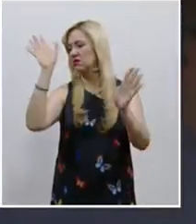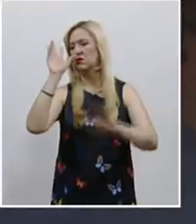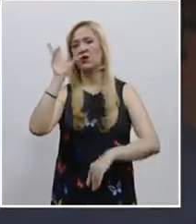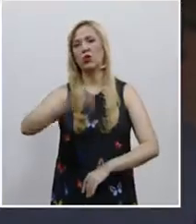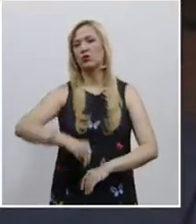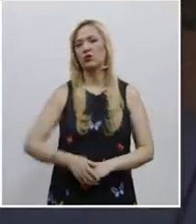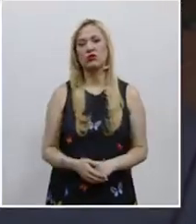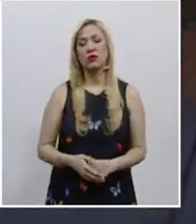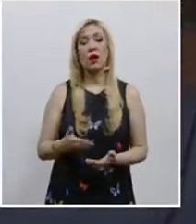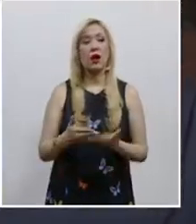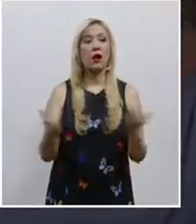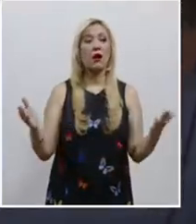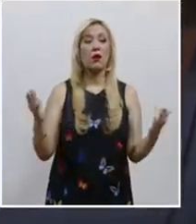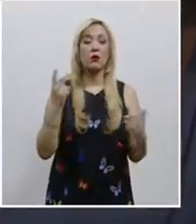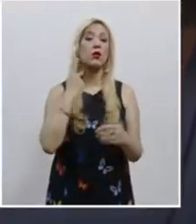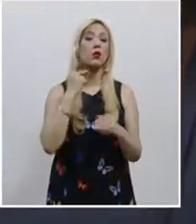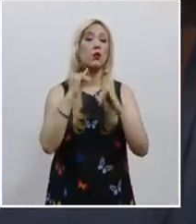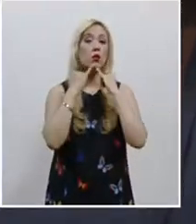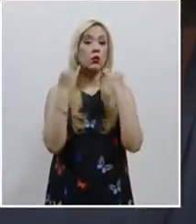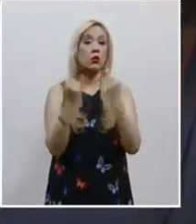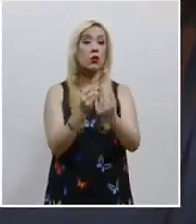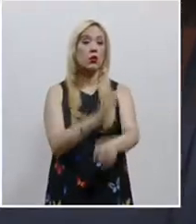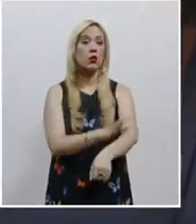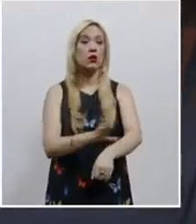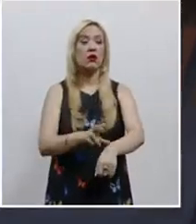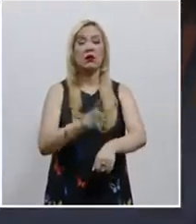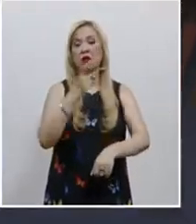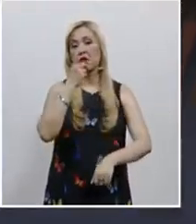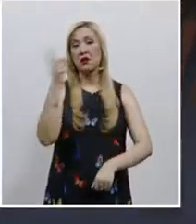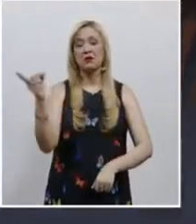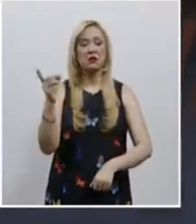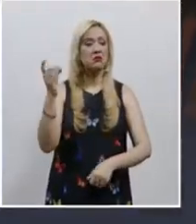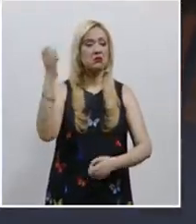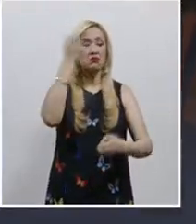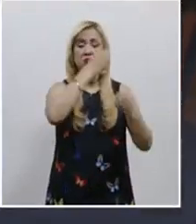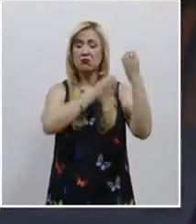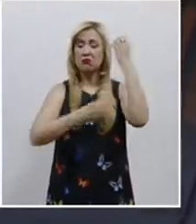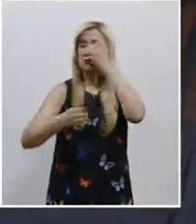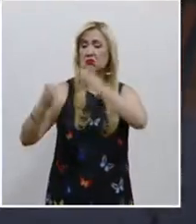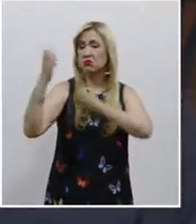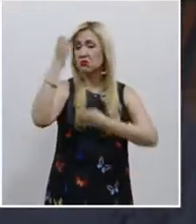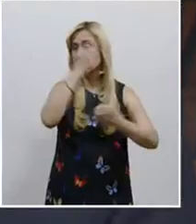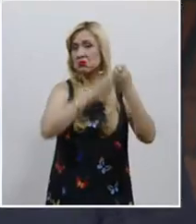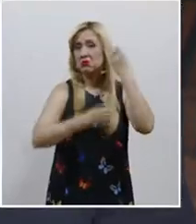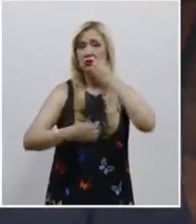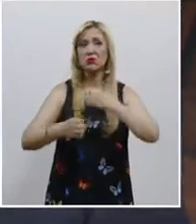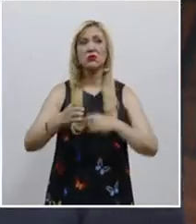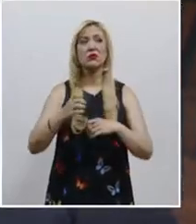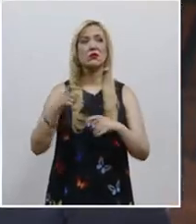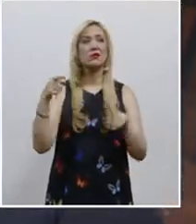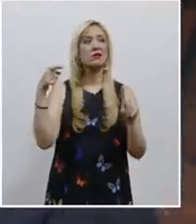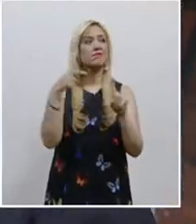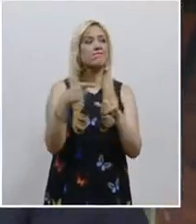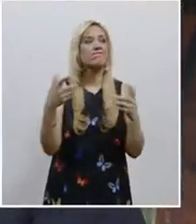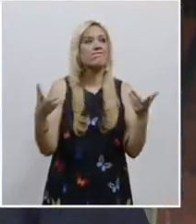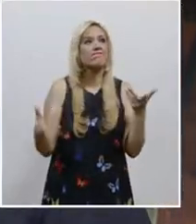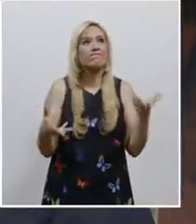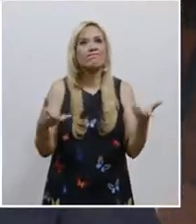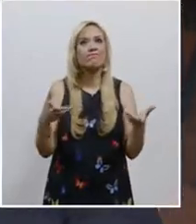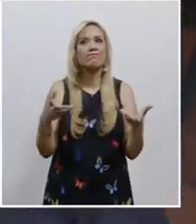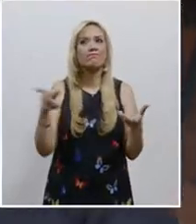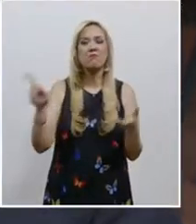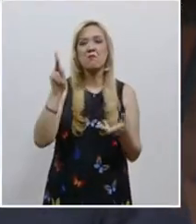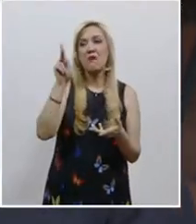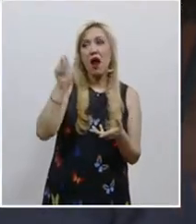Junta de Coordinación Política ha dicho que están revisando la posición muy especialmente del